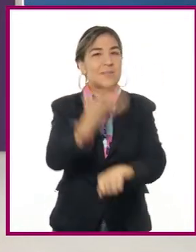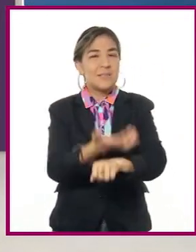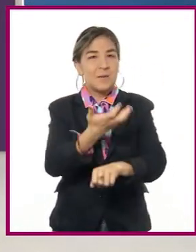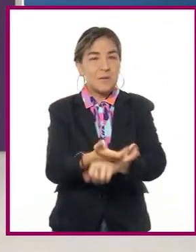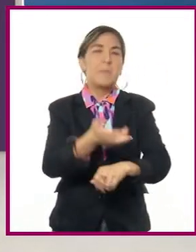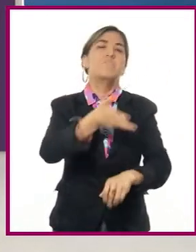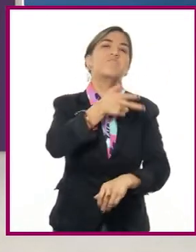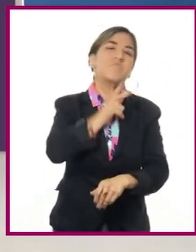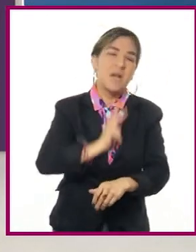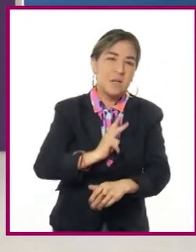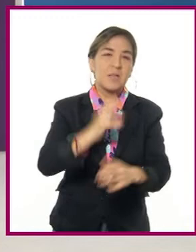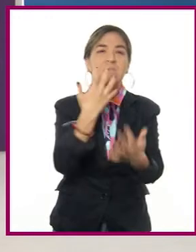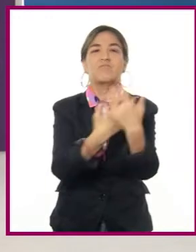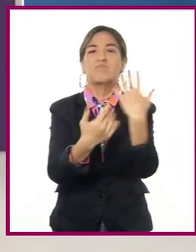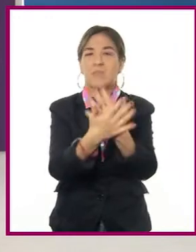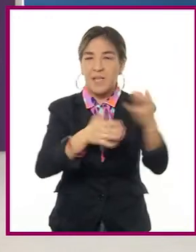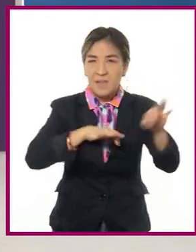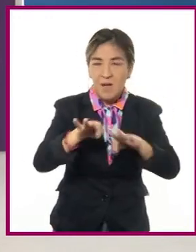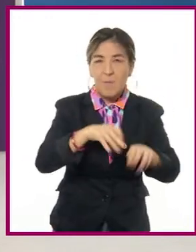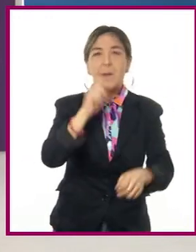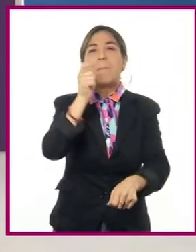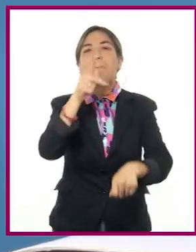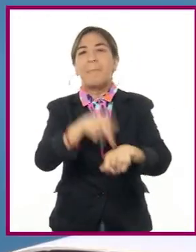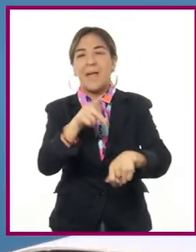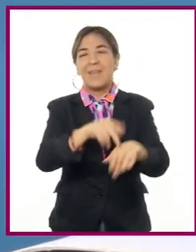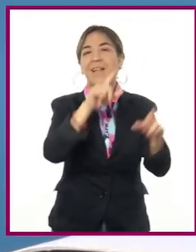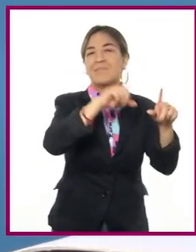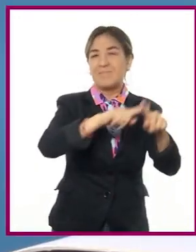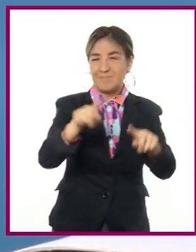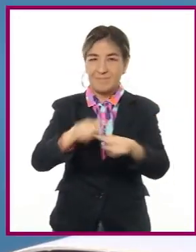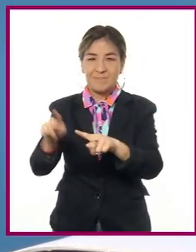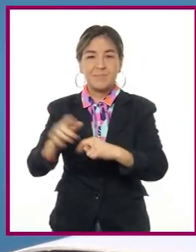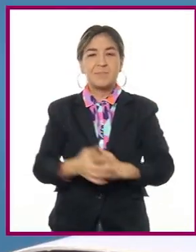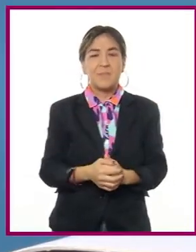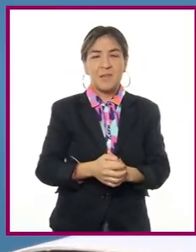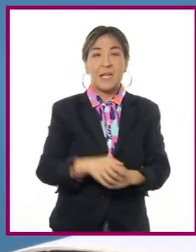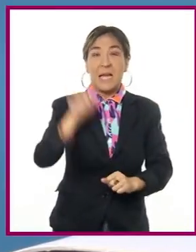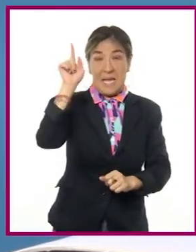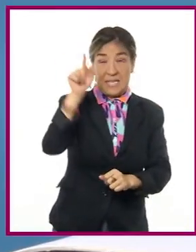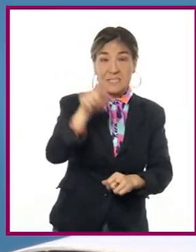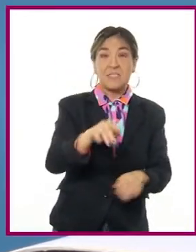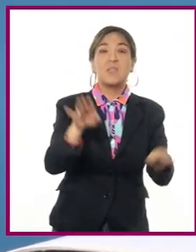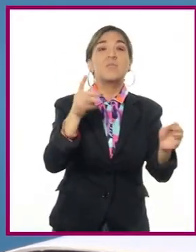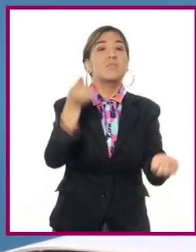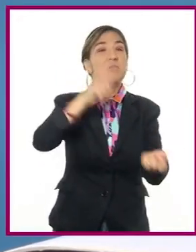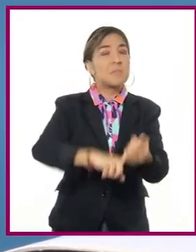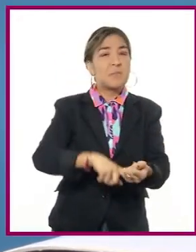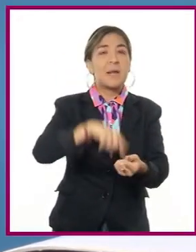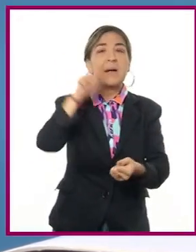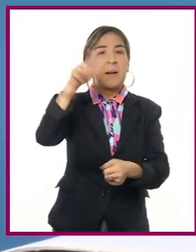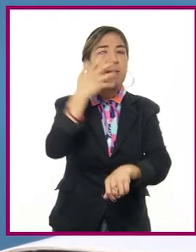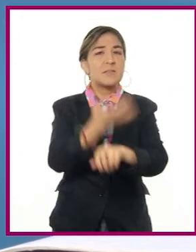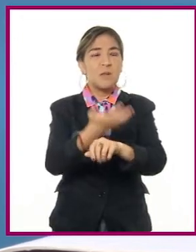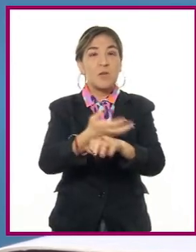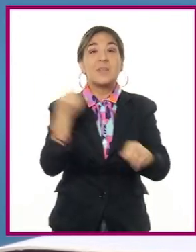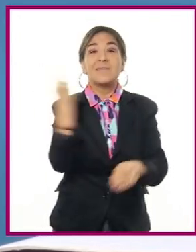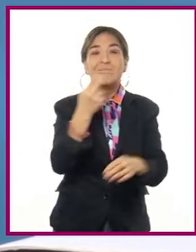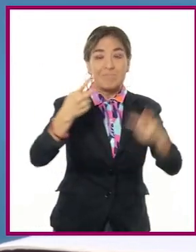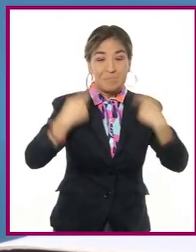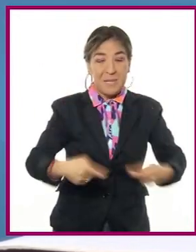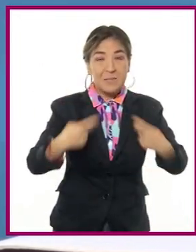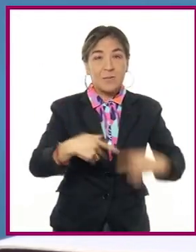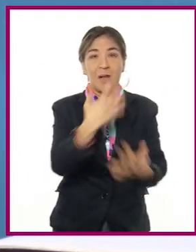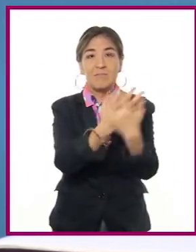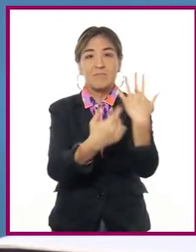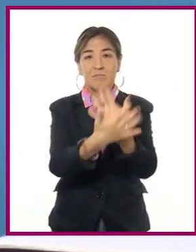como petróleo, manufacturas y minerales. Además, dicho país requirió de mano de obra que sustituyera a